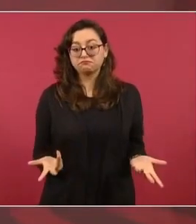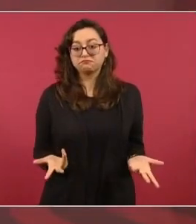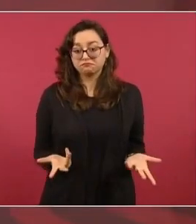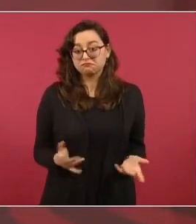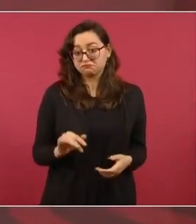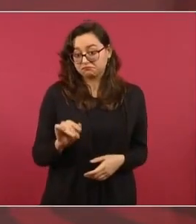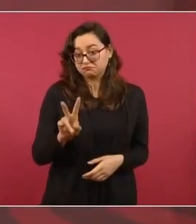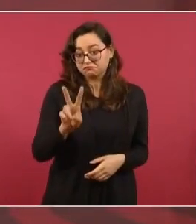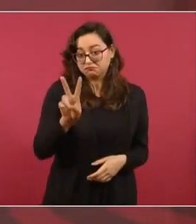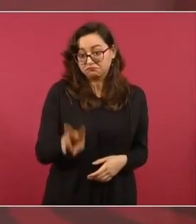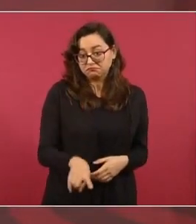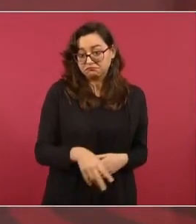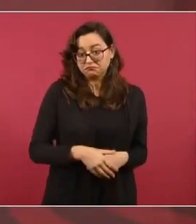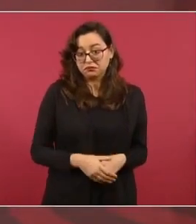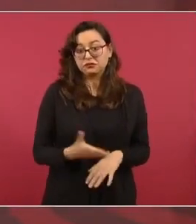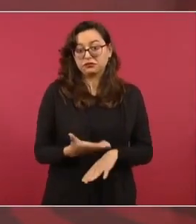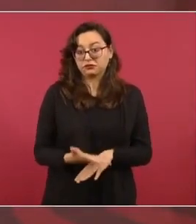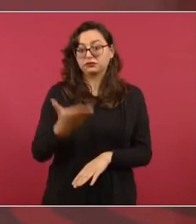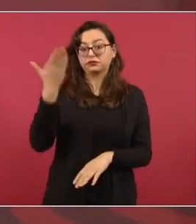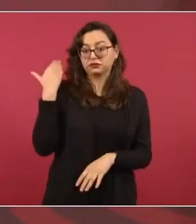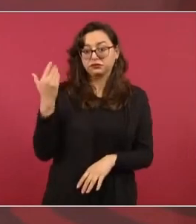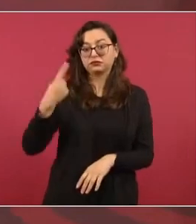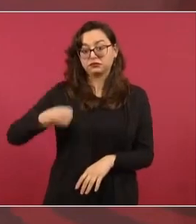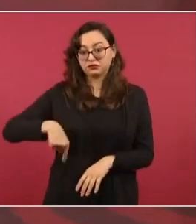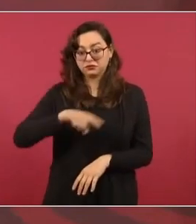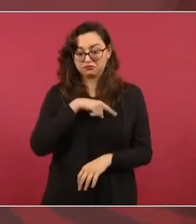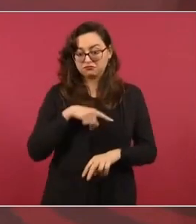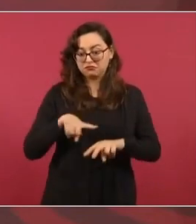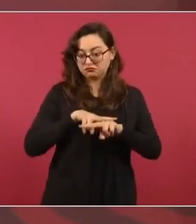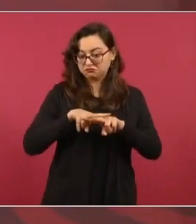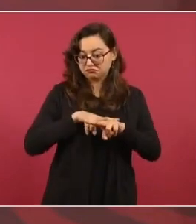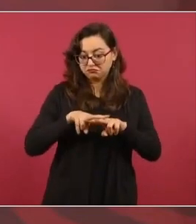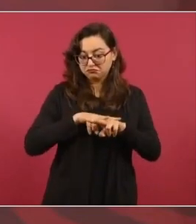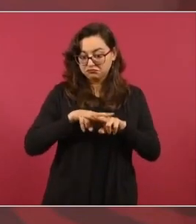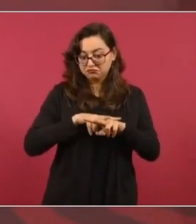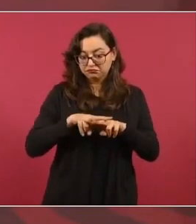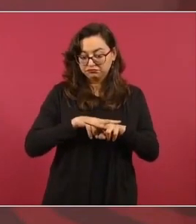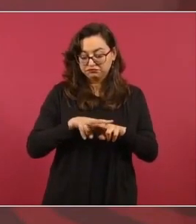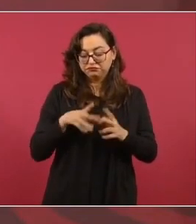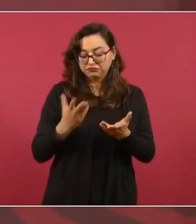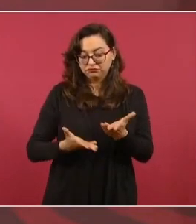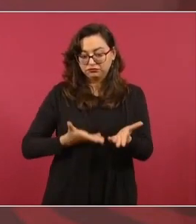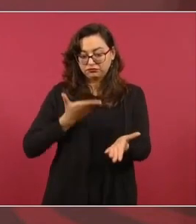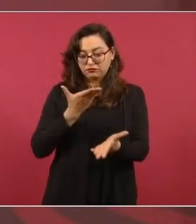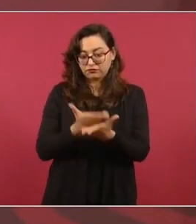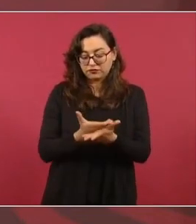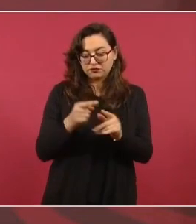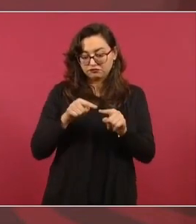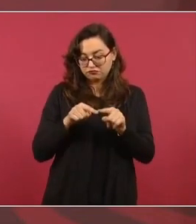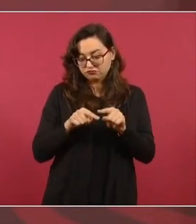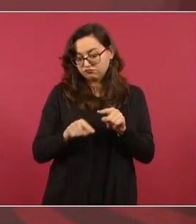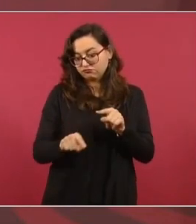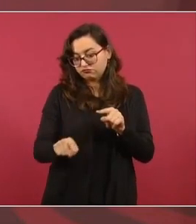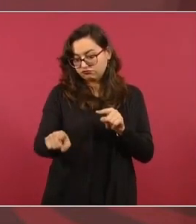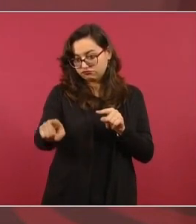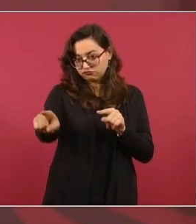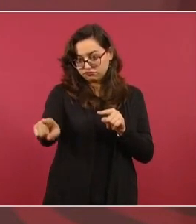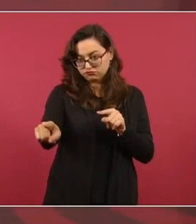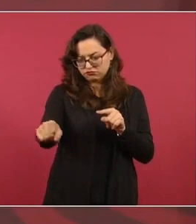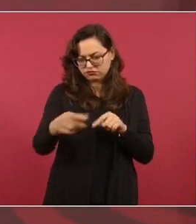dijimos, y se lo propuse al presidente de Guatemala, y